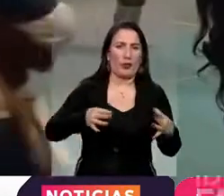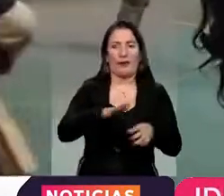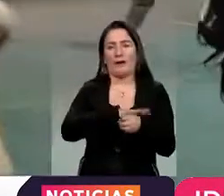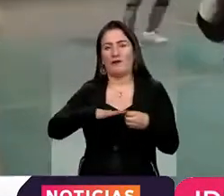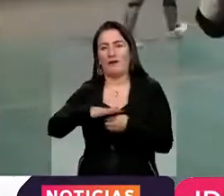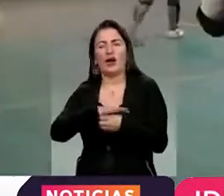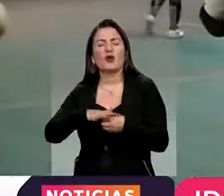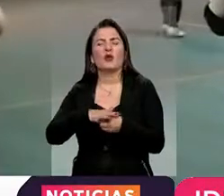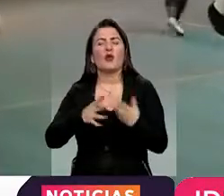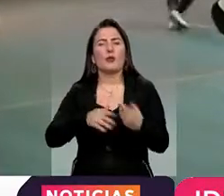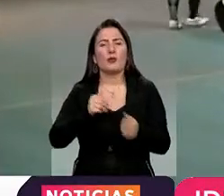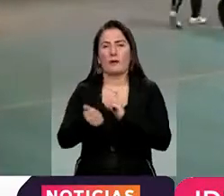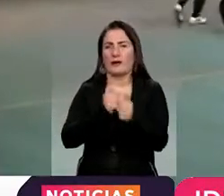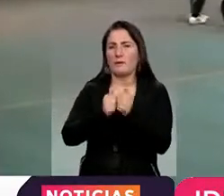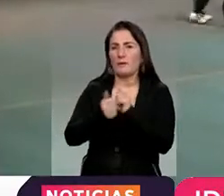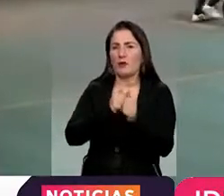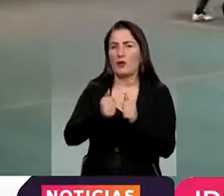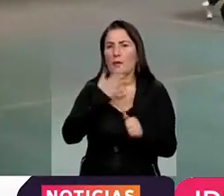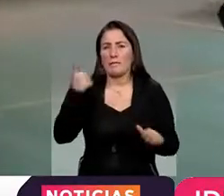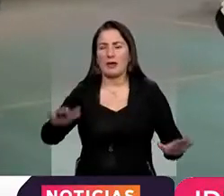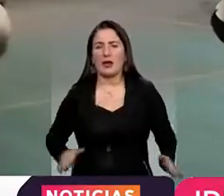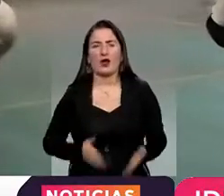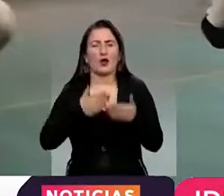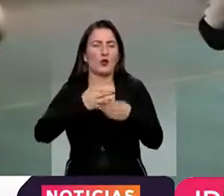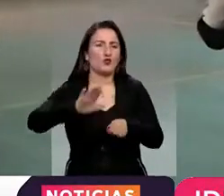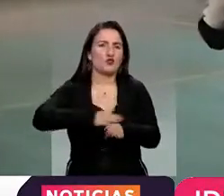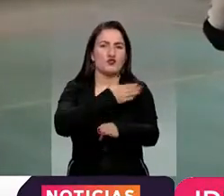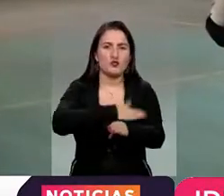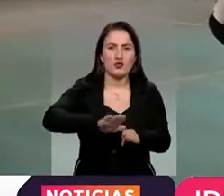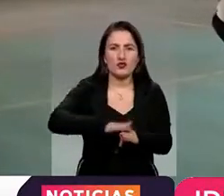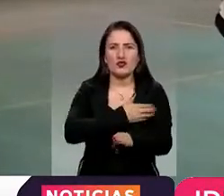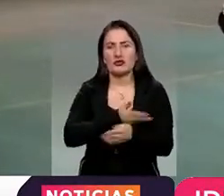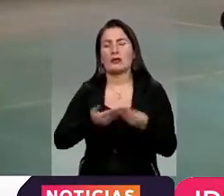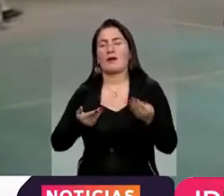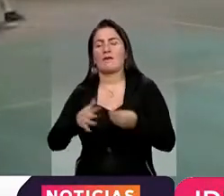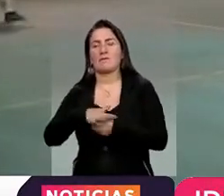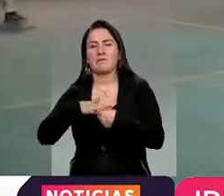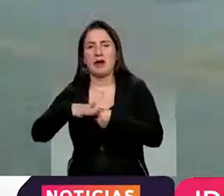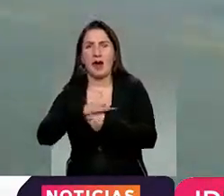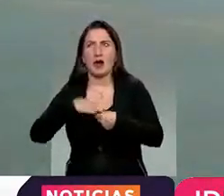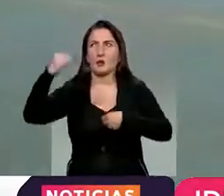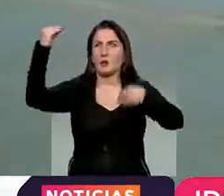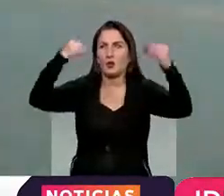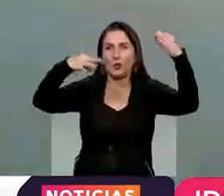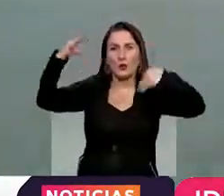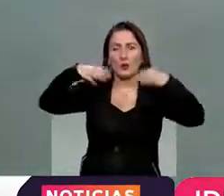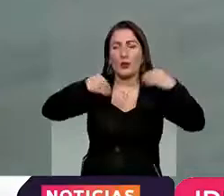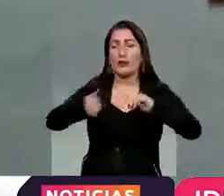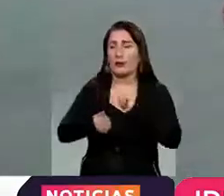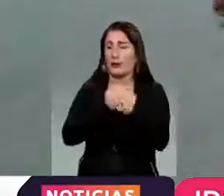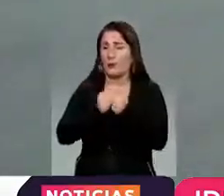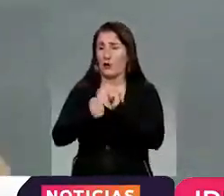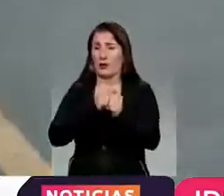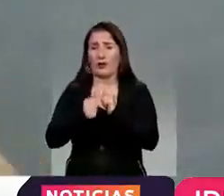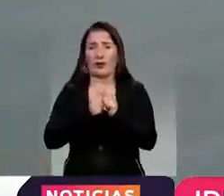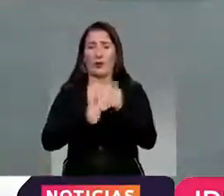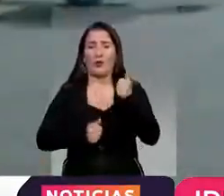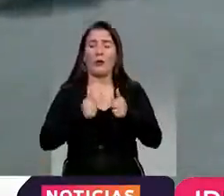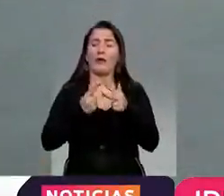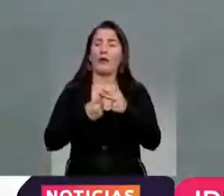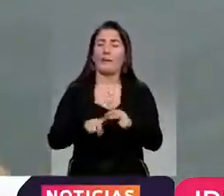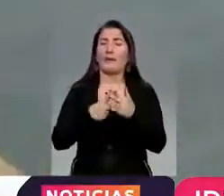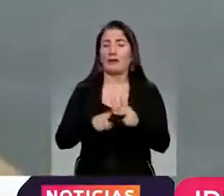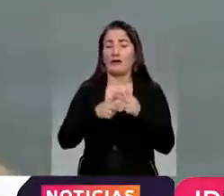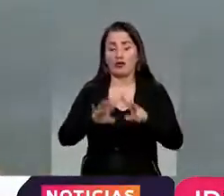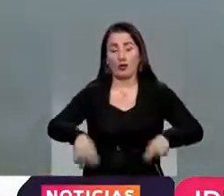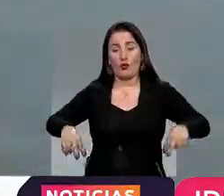barrios, con el deporte, con mejoramiento, con música, con mejorar los barrios, mejorar la iluminación. El deporte insignia de Bogotá será la herramienta para que